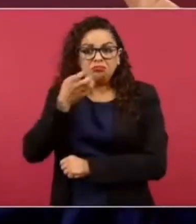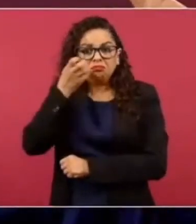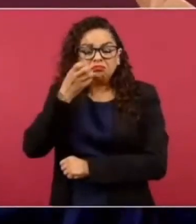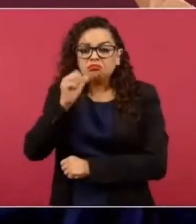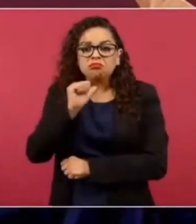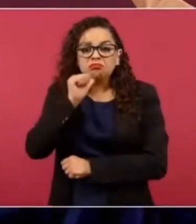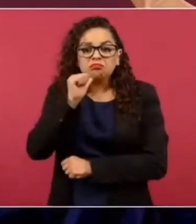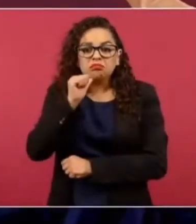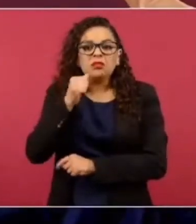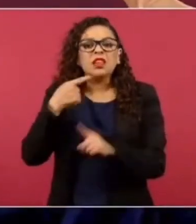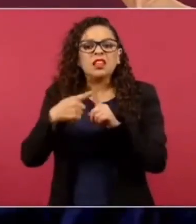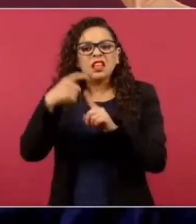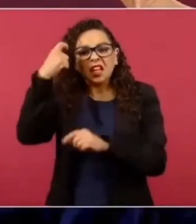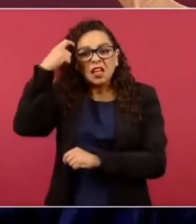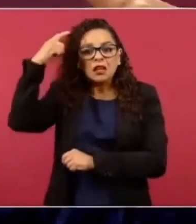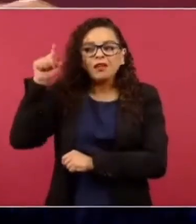inventó.